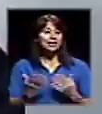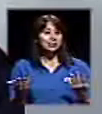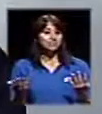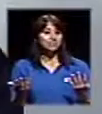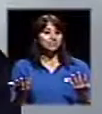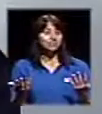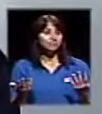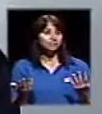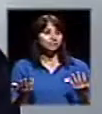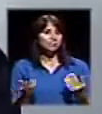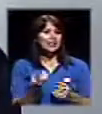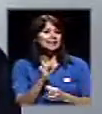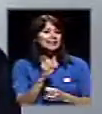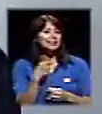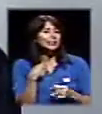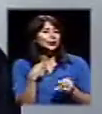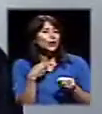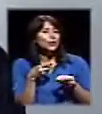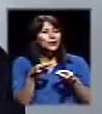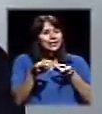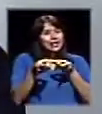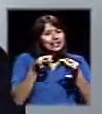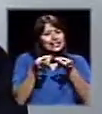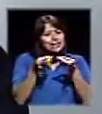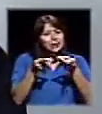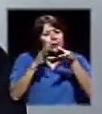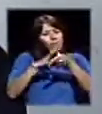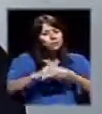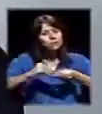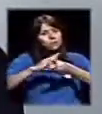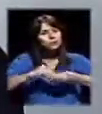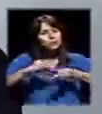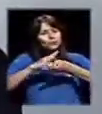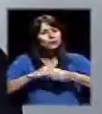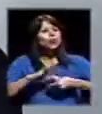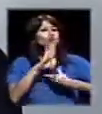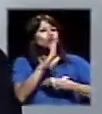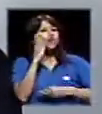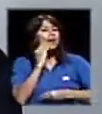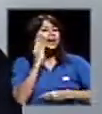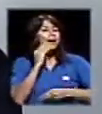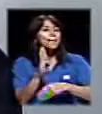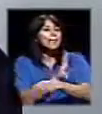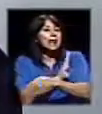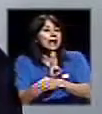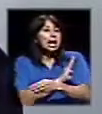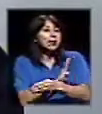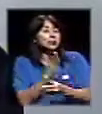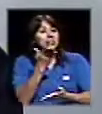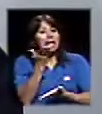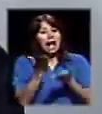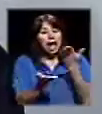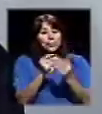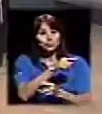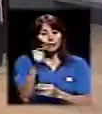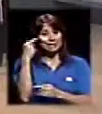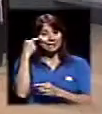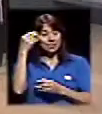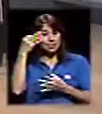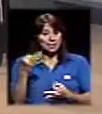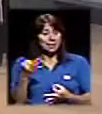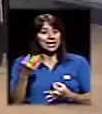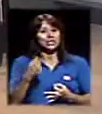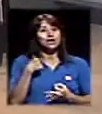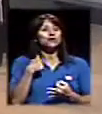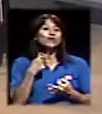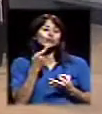si describo su trayectoria bancaria, alguien pensaría que lo estoy elogiando,